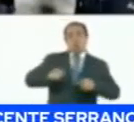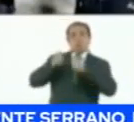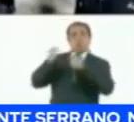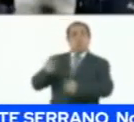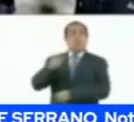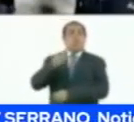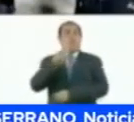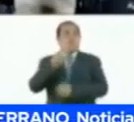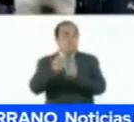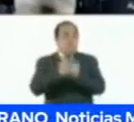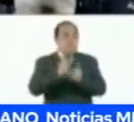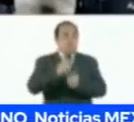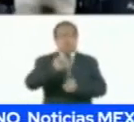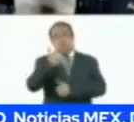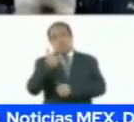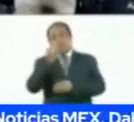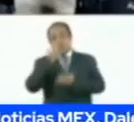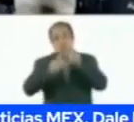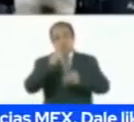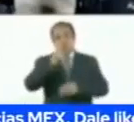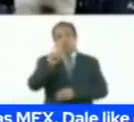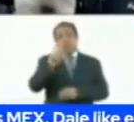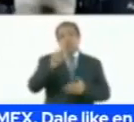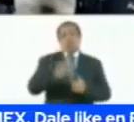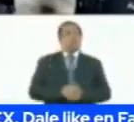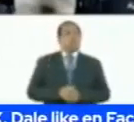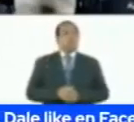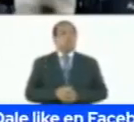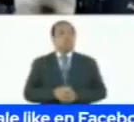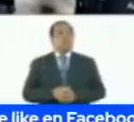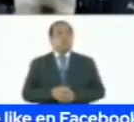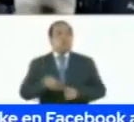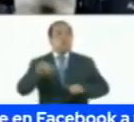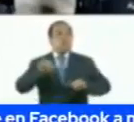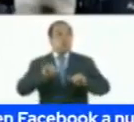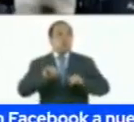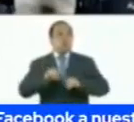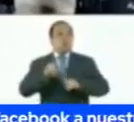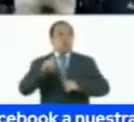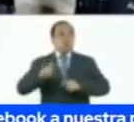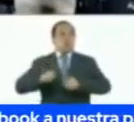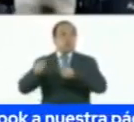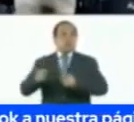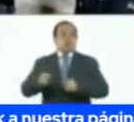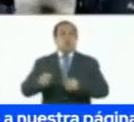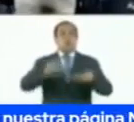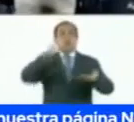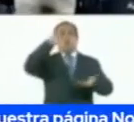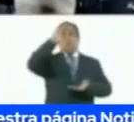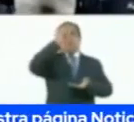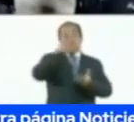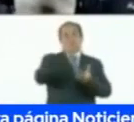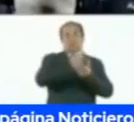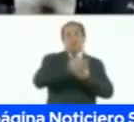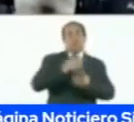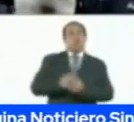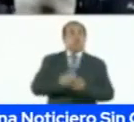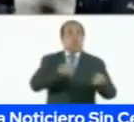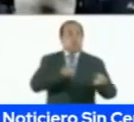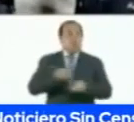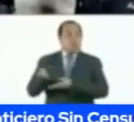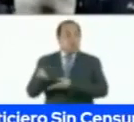llevaron otros alimentos líquidos y también se llevaron unos trompos para tacos al pastor, de forma